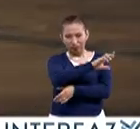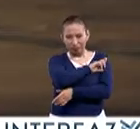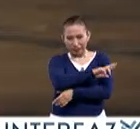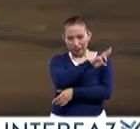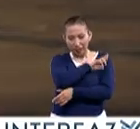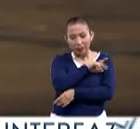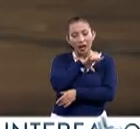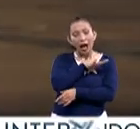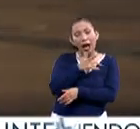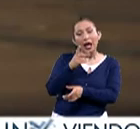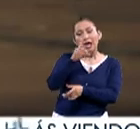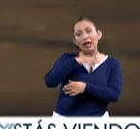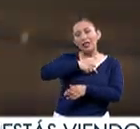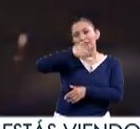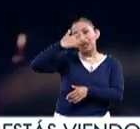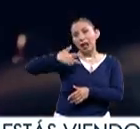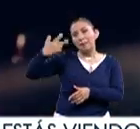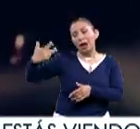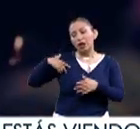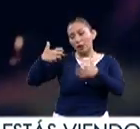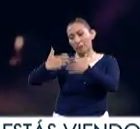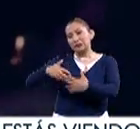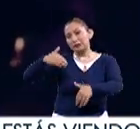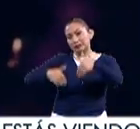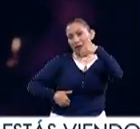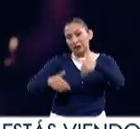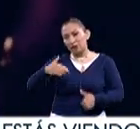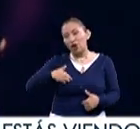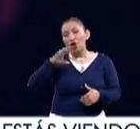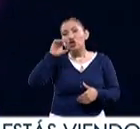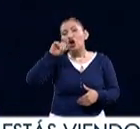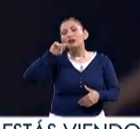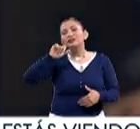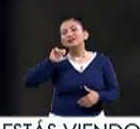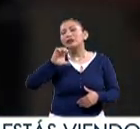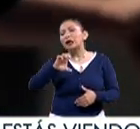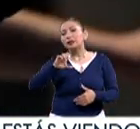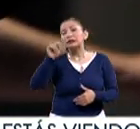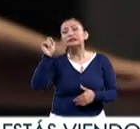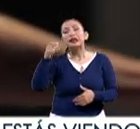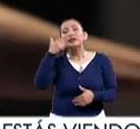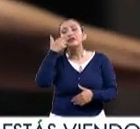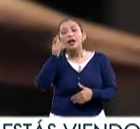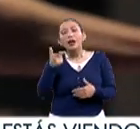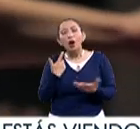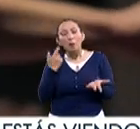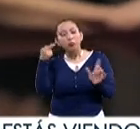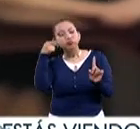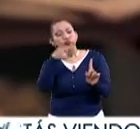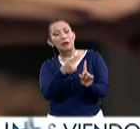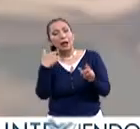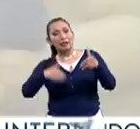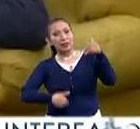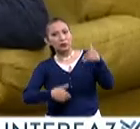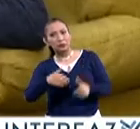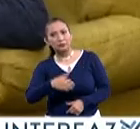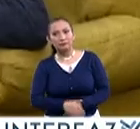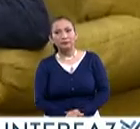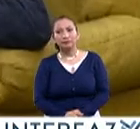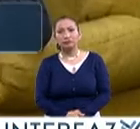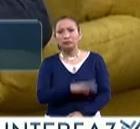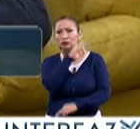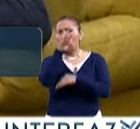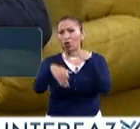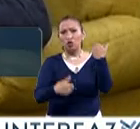privado, se encuentra Dinamarca, con la compañía de teatro Contact, la cual busca darle un propósito al teatro. Todos